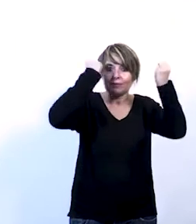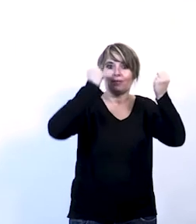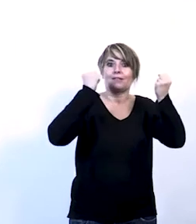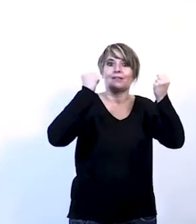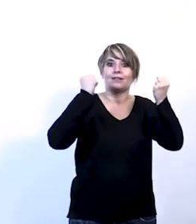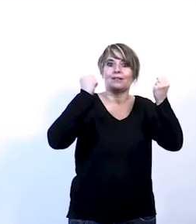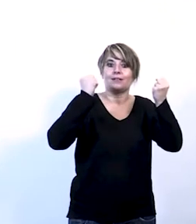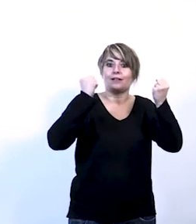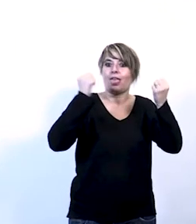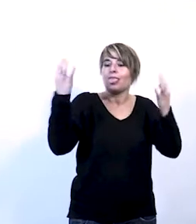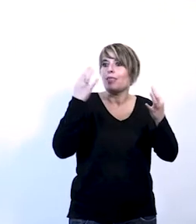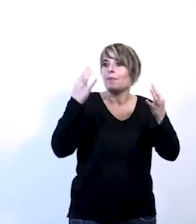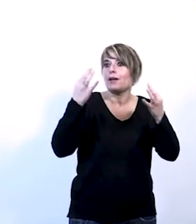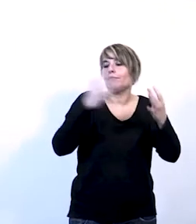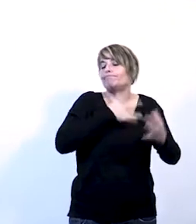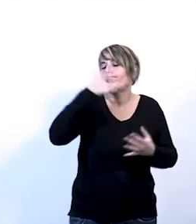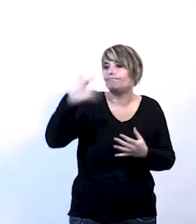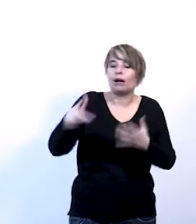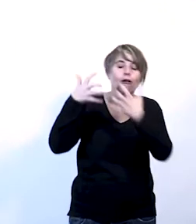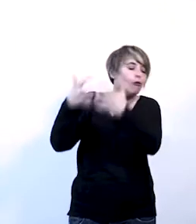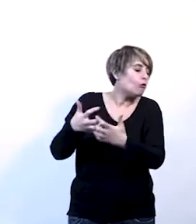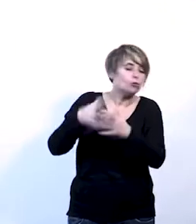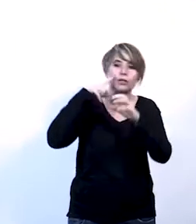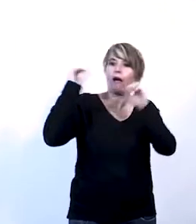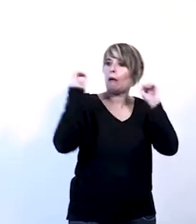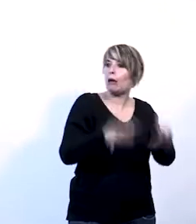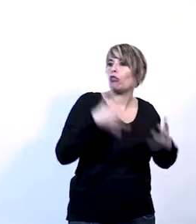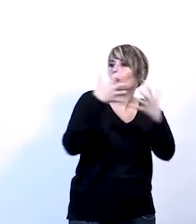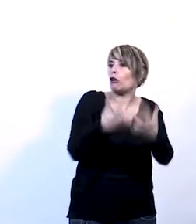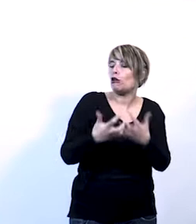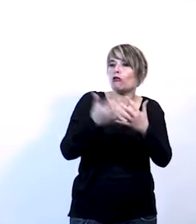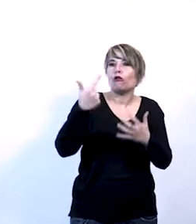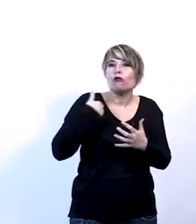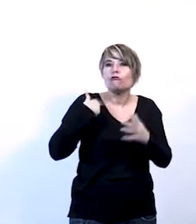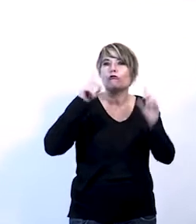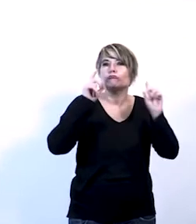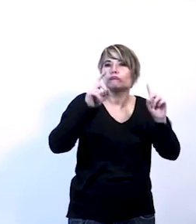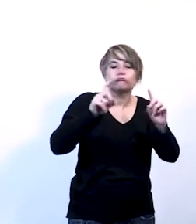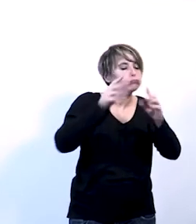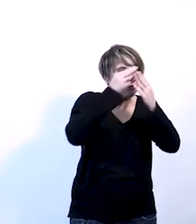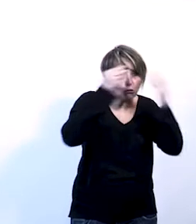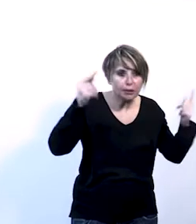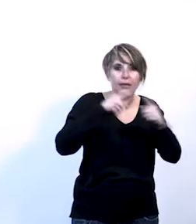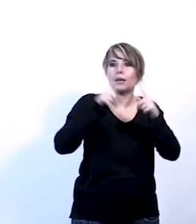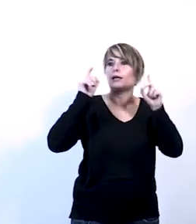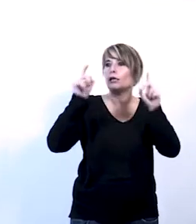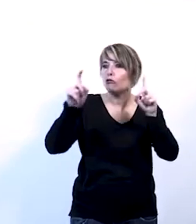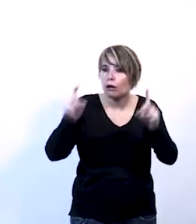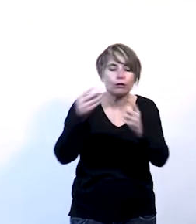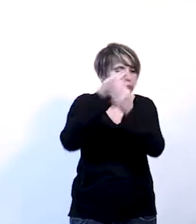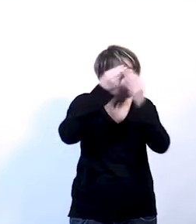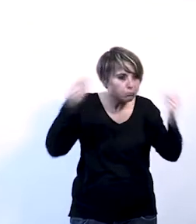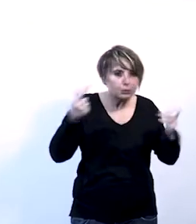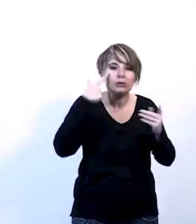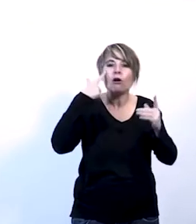que o ceder en la lucha o abandonarla o dejar de pensar en vías de enseñanza, en vías de educación, en vías